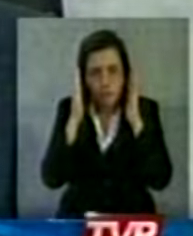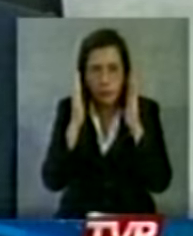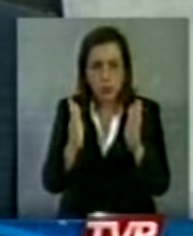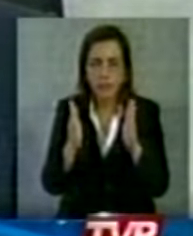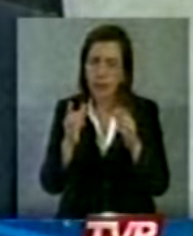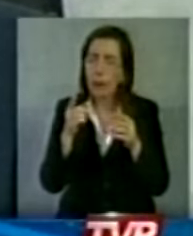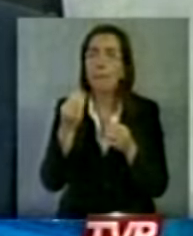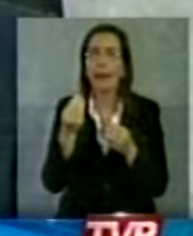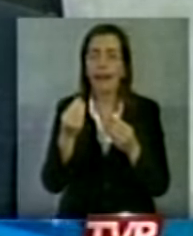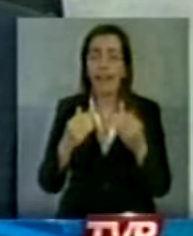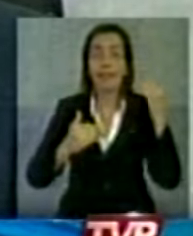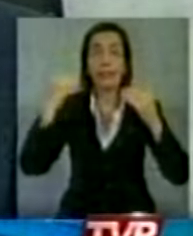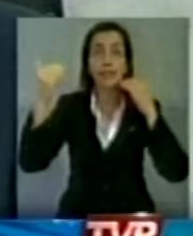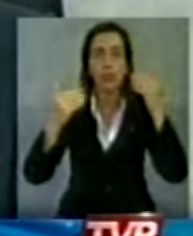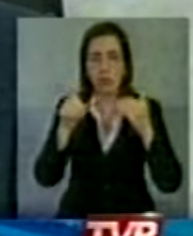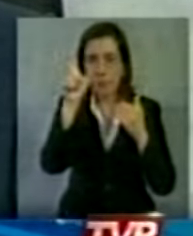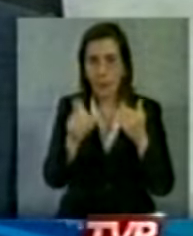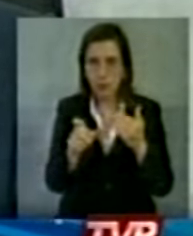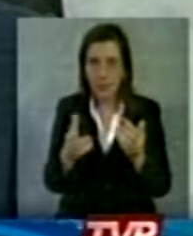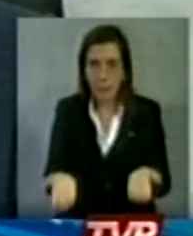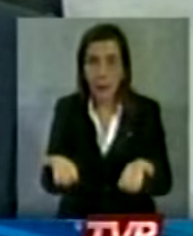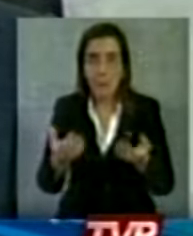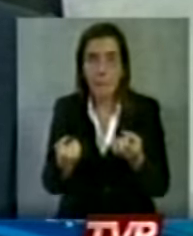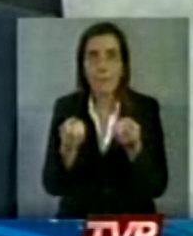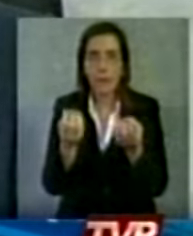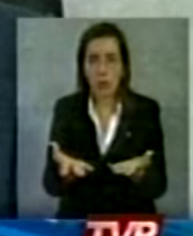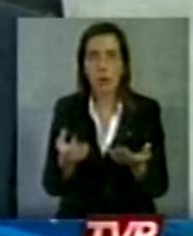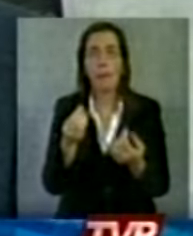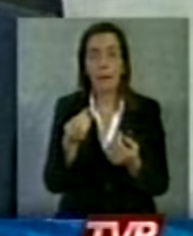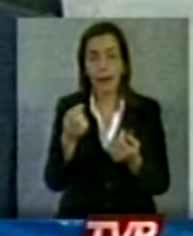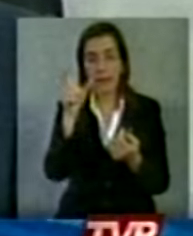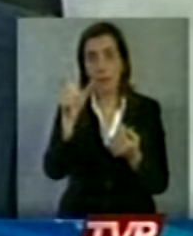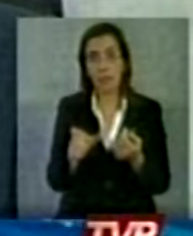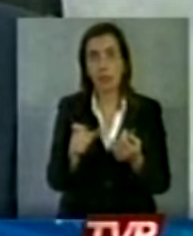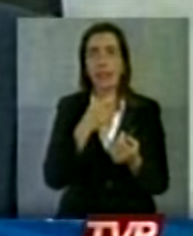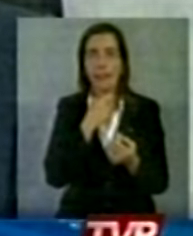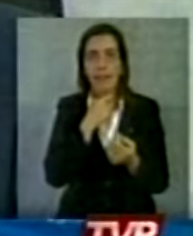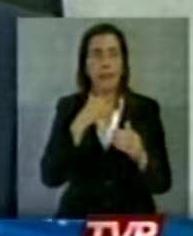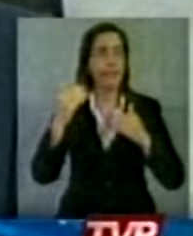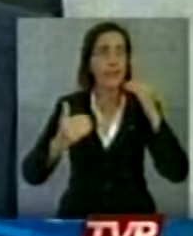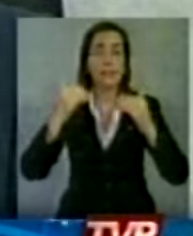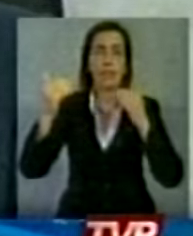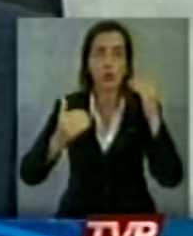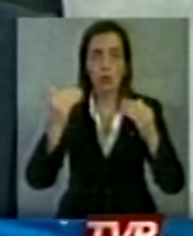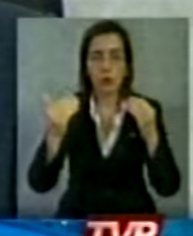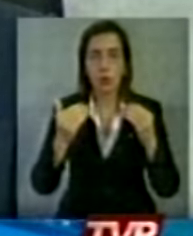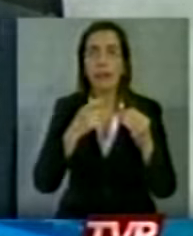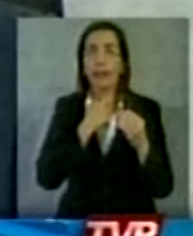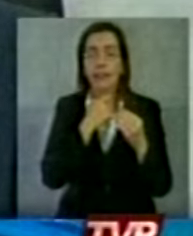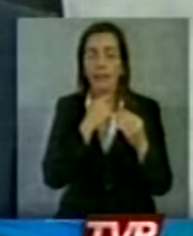apuntar al desarrollo de las capacidades personales y sociales de nuestros ciudadanos, a los fines